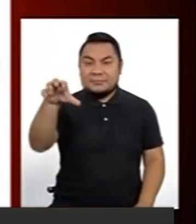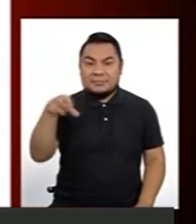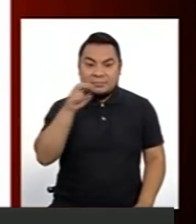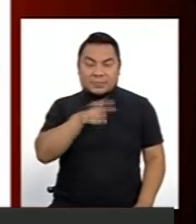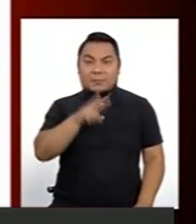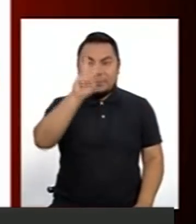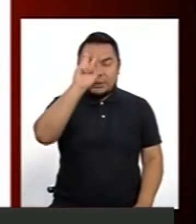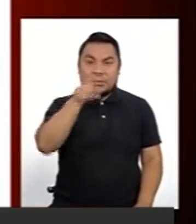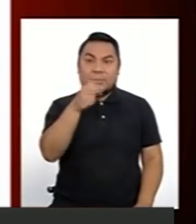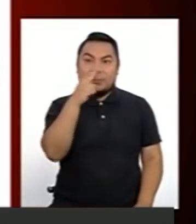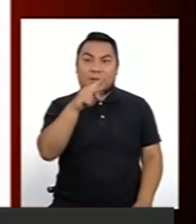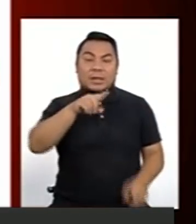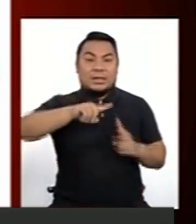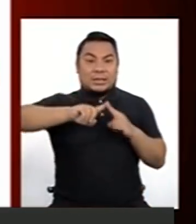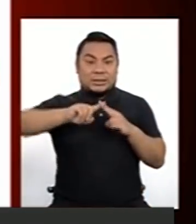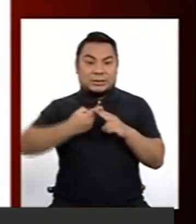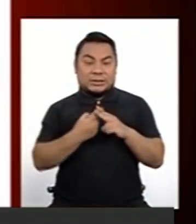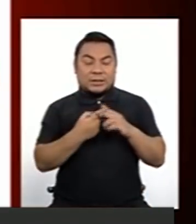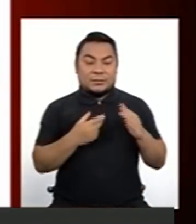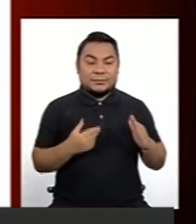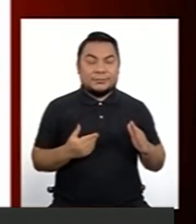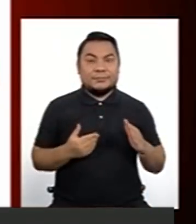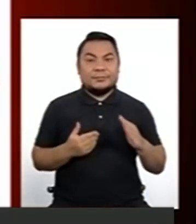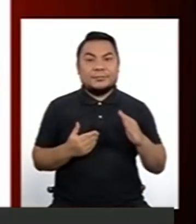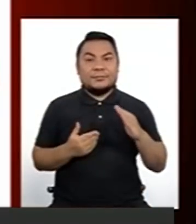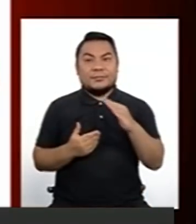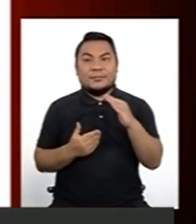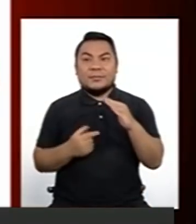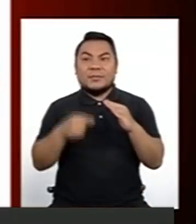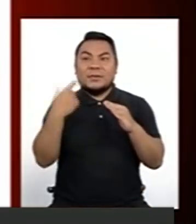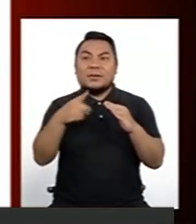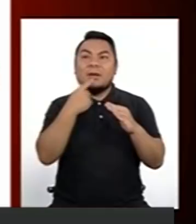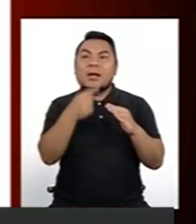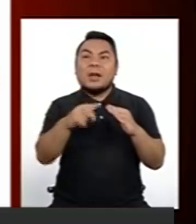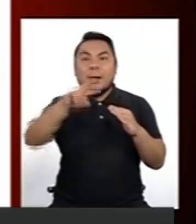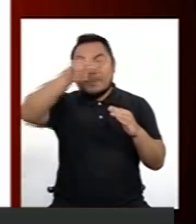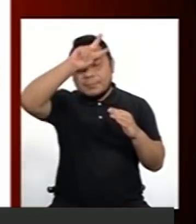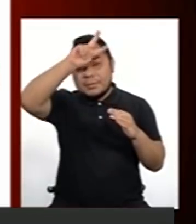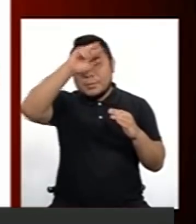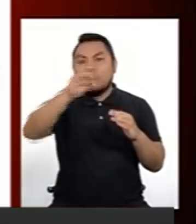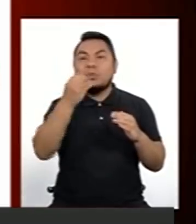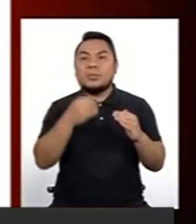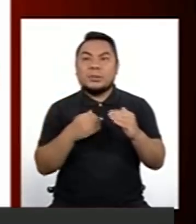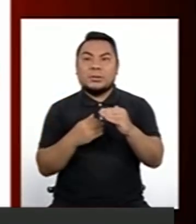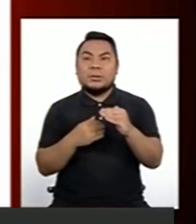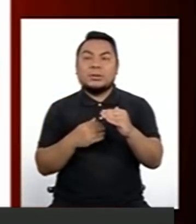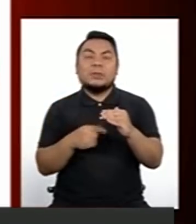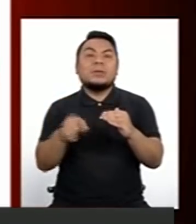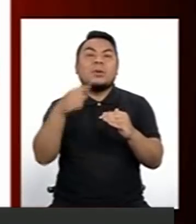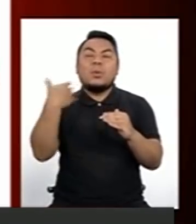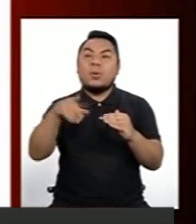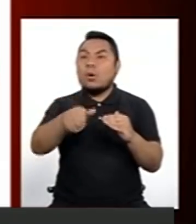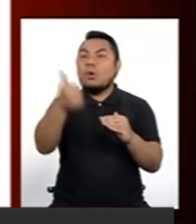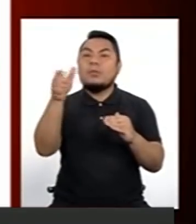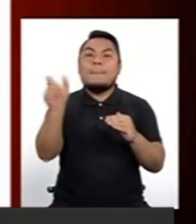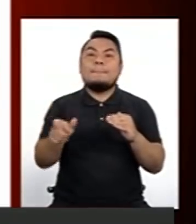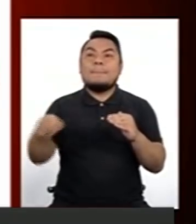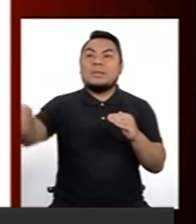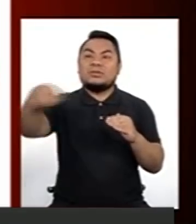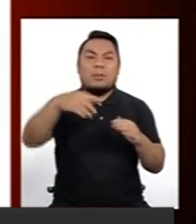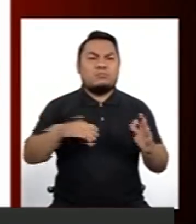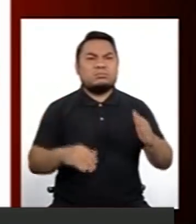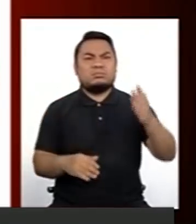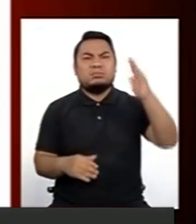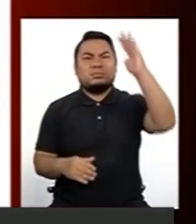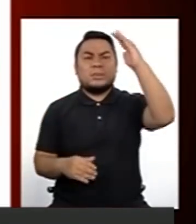en la parte inicial de la curva casi se superponen las 4 curvas de cantidad de personas